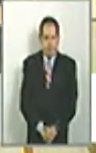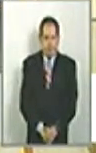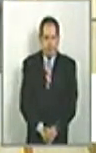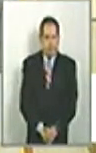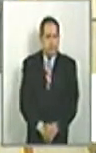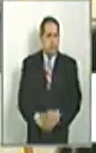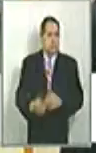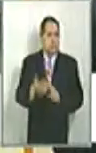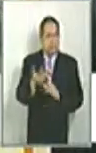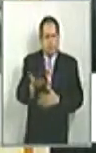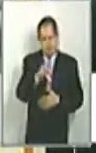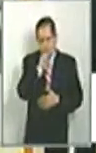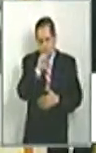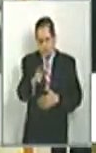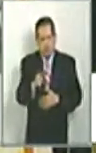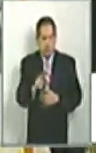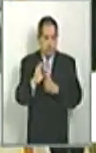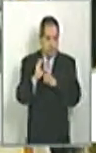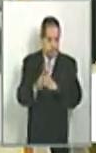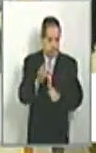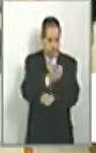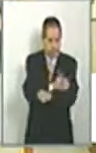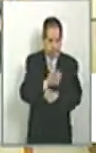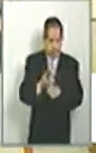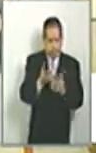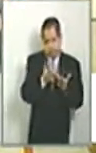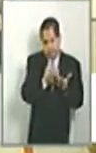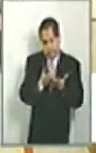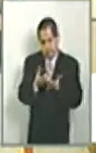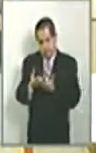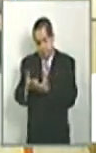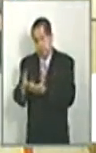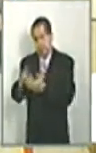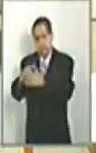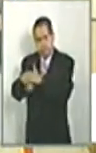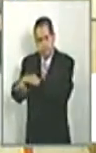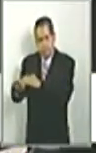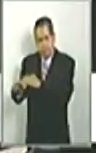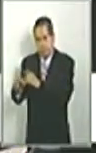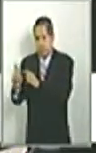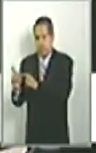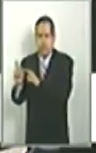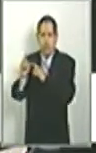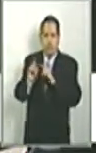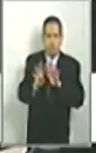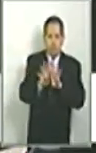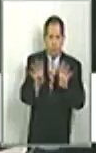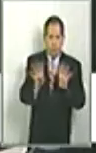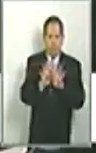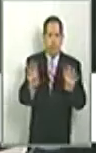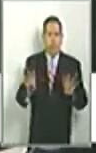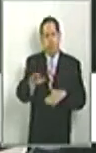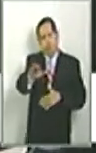Les ruego asimismo que esta comisión de cortesía acompañe a los consejeros durante su rendición de protesta.